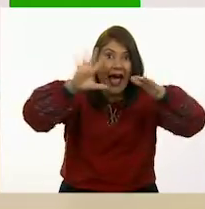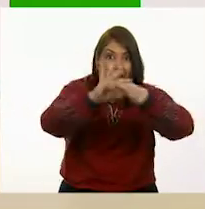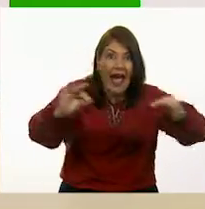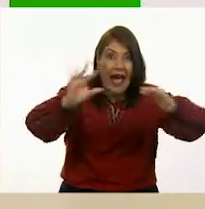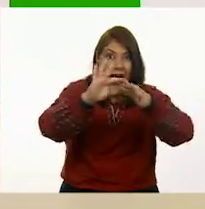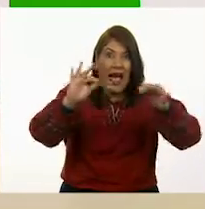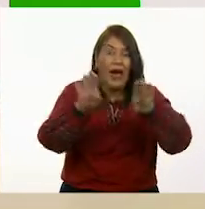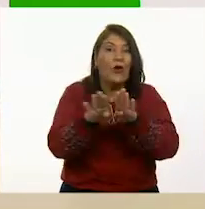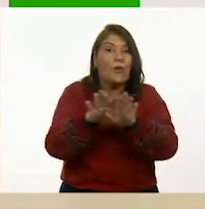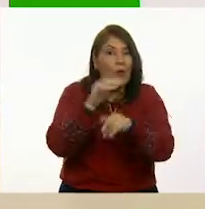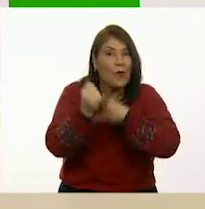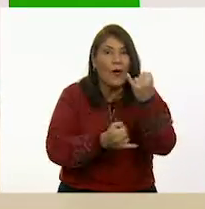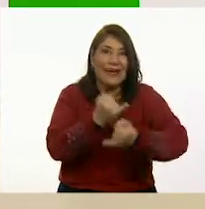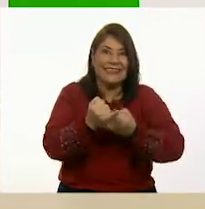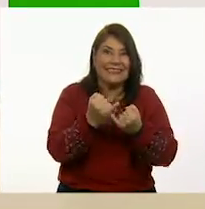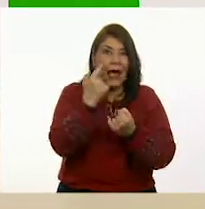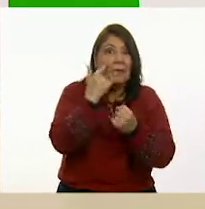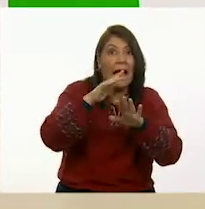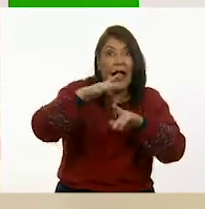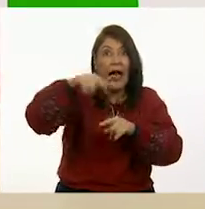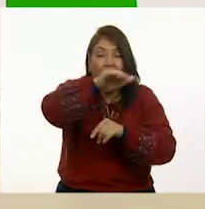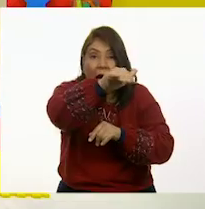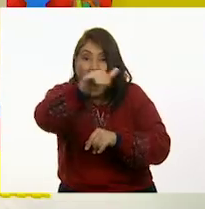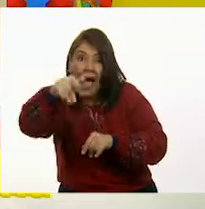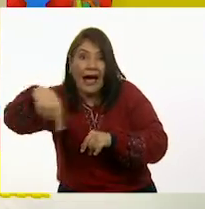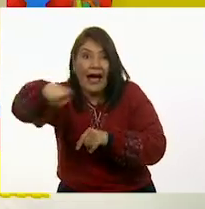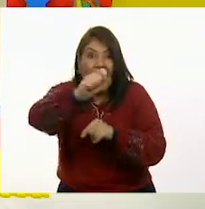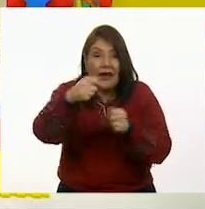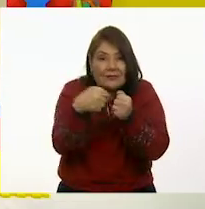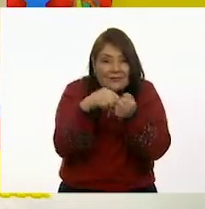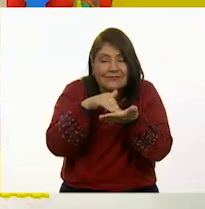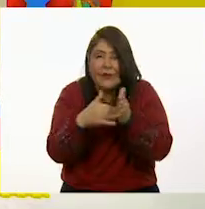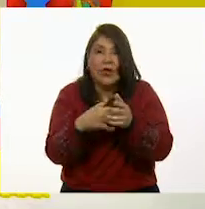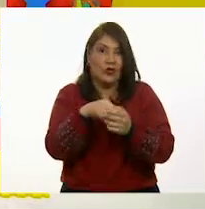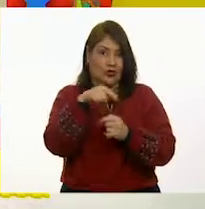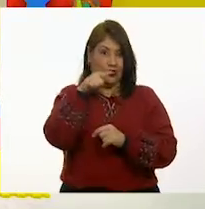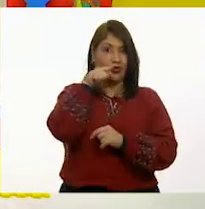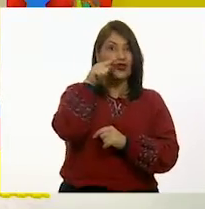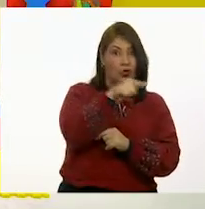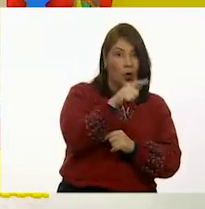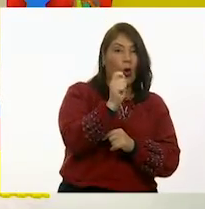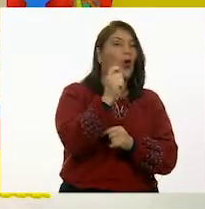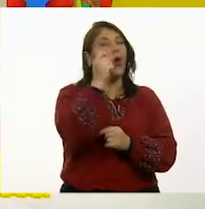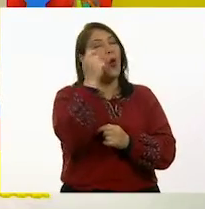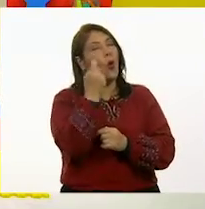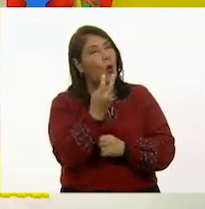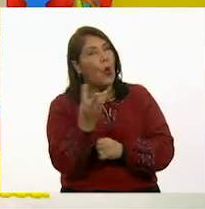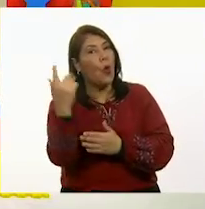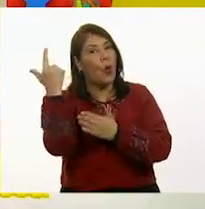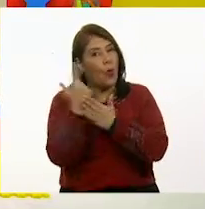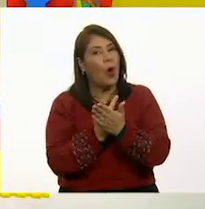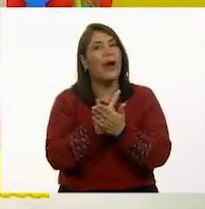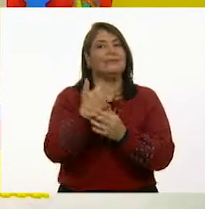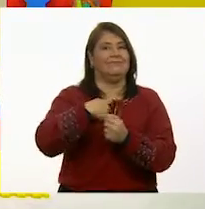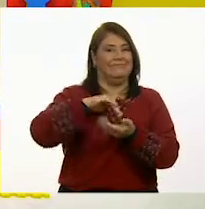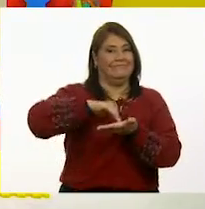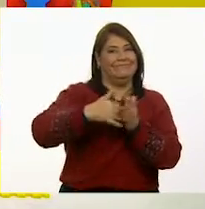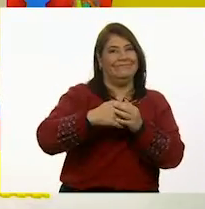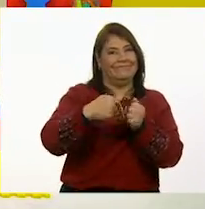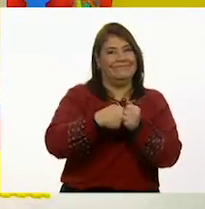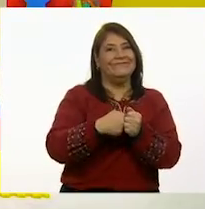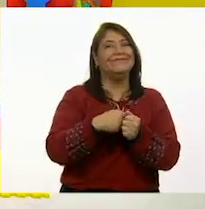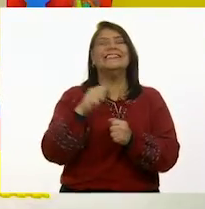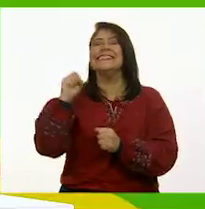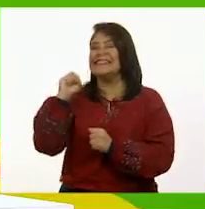Pues vamos a jugar. ¡Escóndanse! ¿Te parece si tú cuentas y nosotros nos escondemos? Sí. Venga.